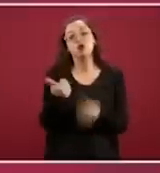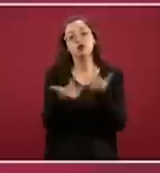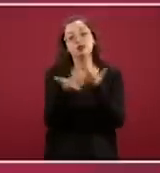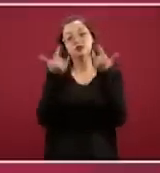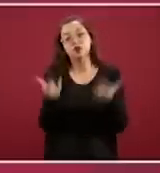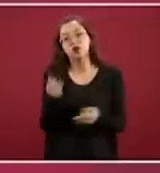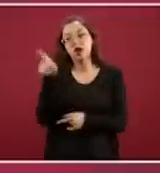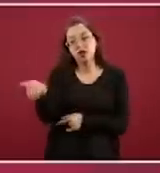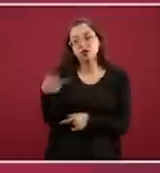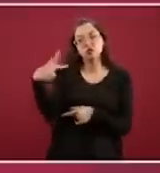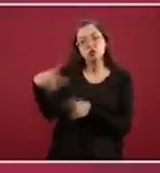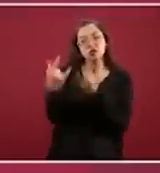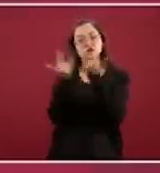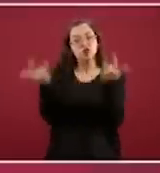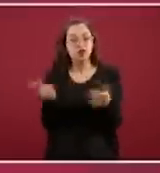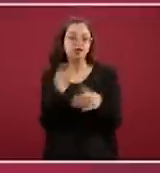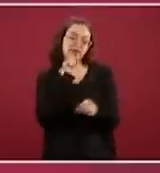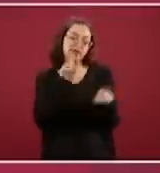Y